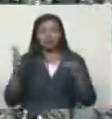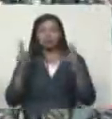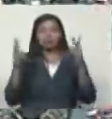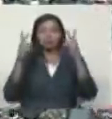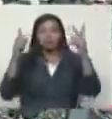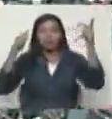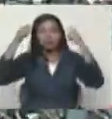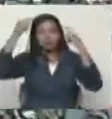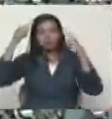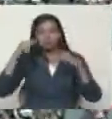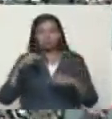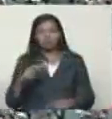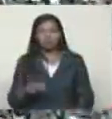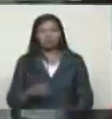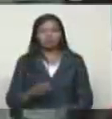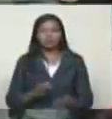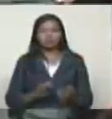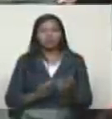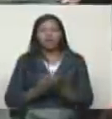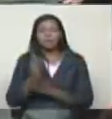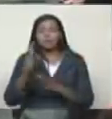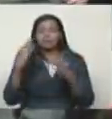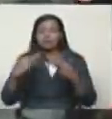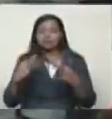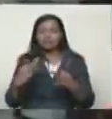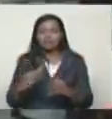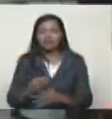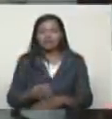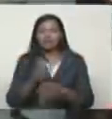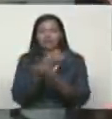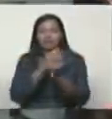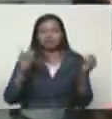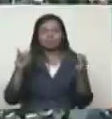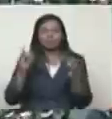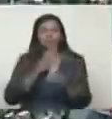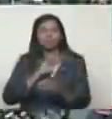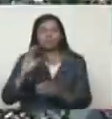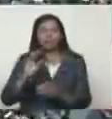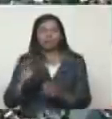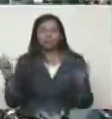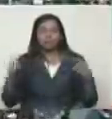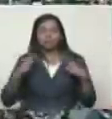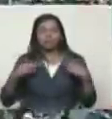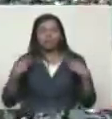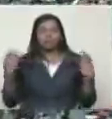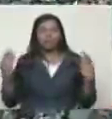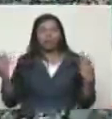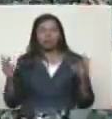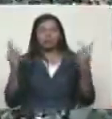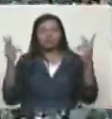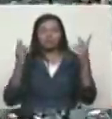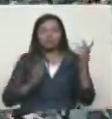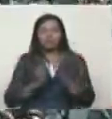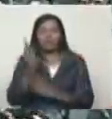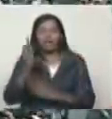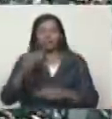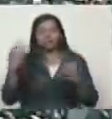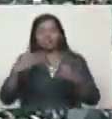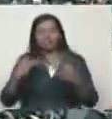vive! La patria sí. ¡Independencia y patria socialista! ¡Viva! ¡Leales